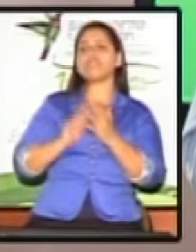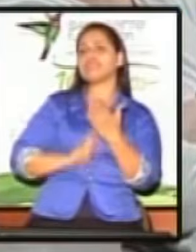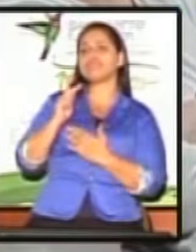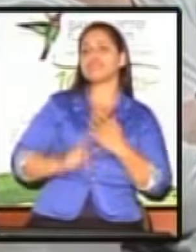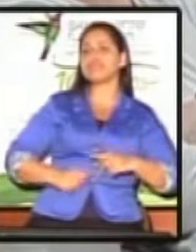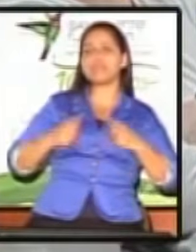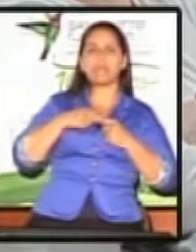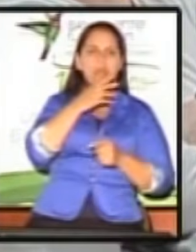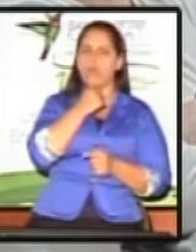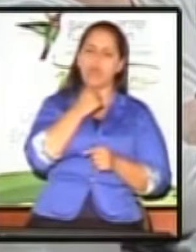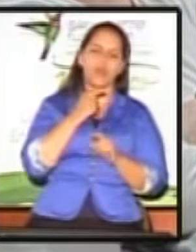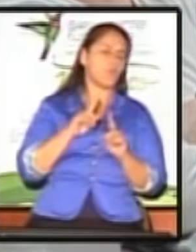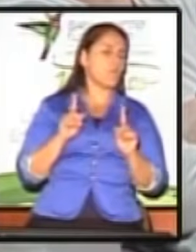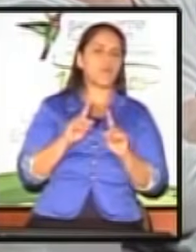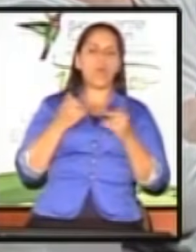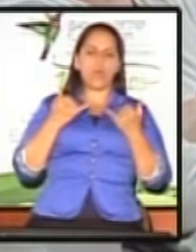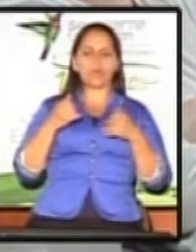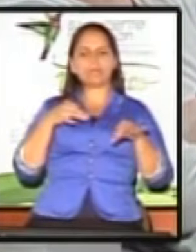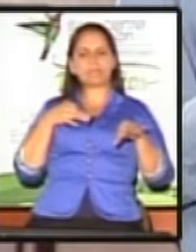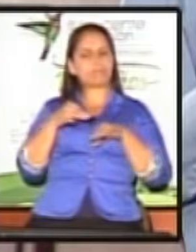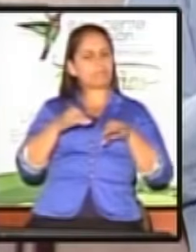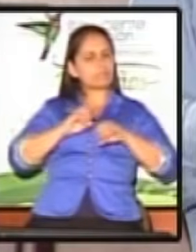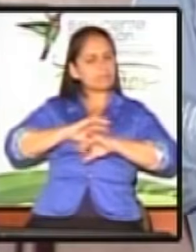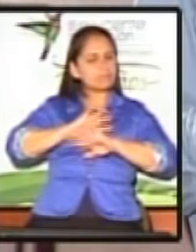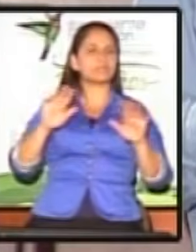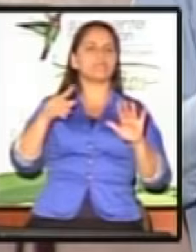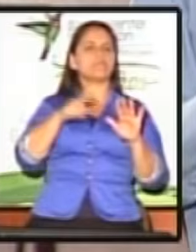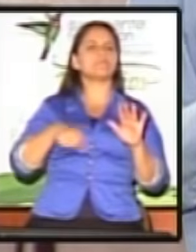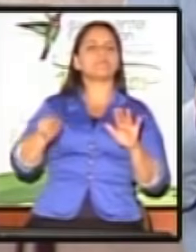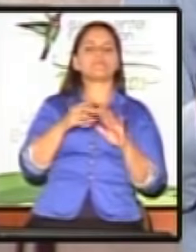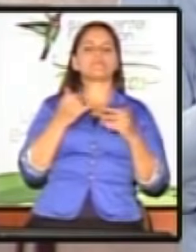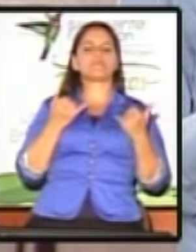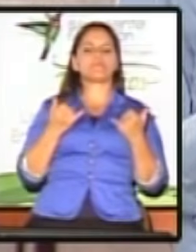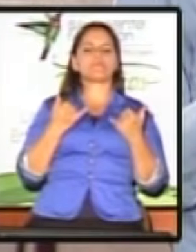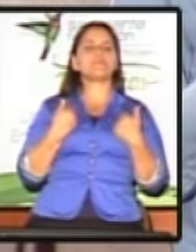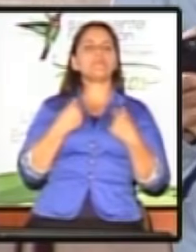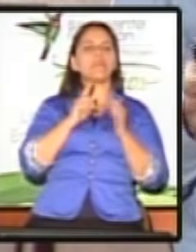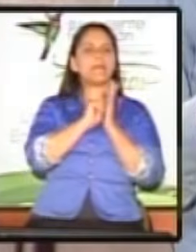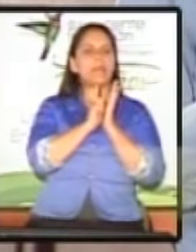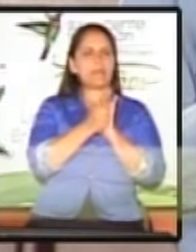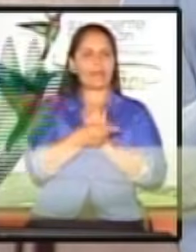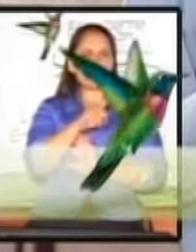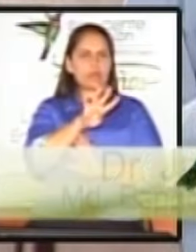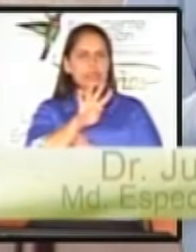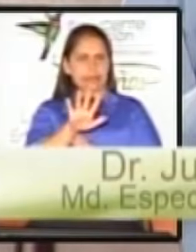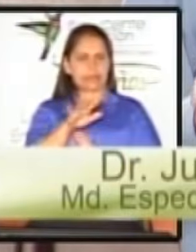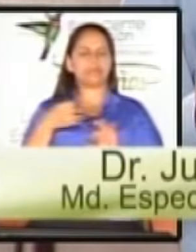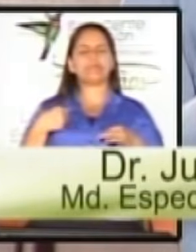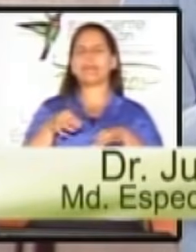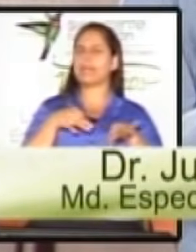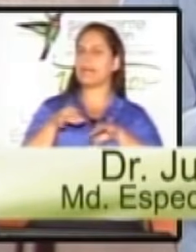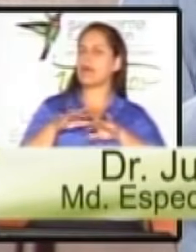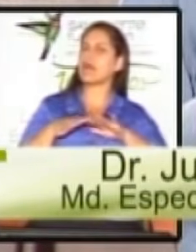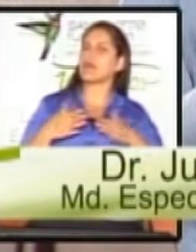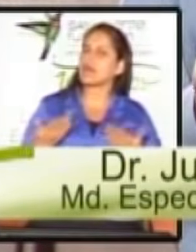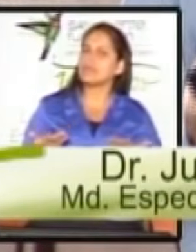vida. Lo que quiero en esta tarde, 45 minutos, es que compartamos y